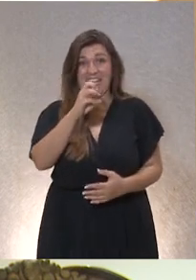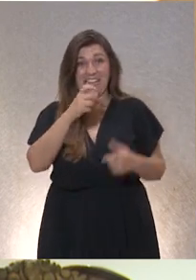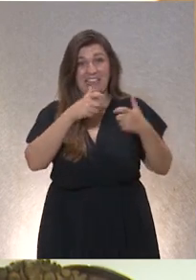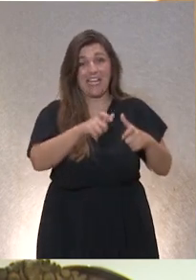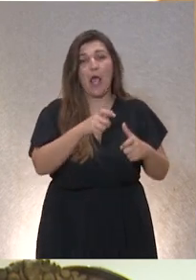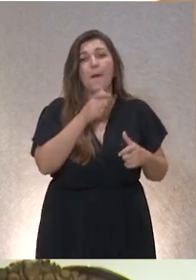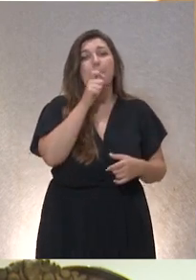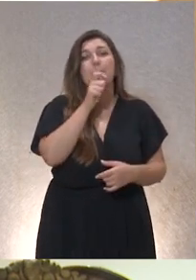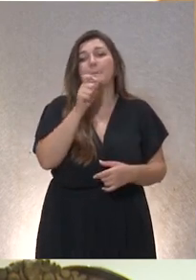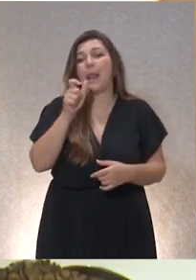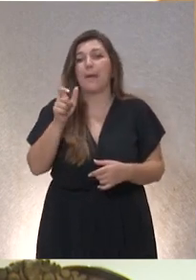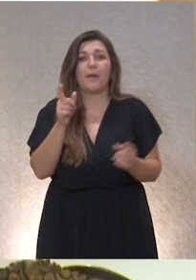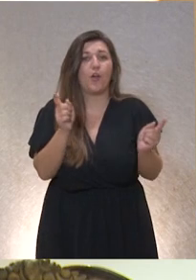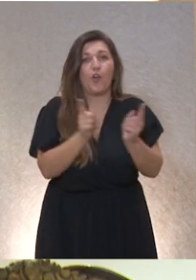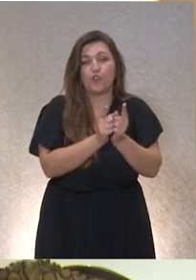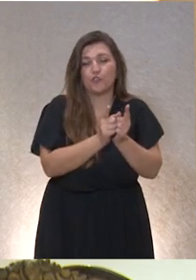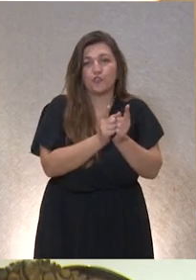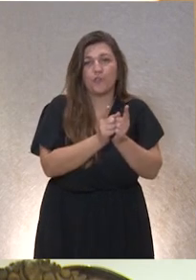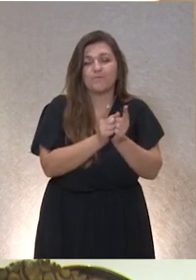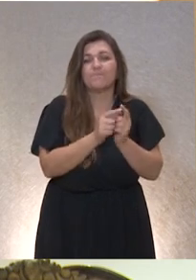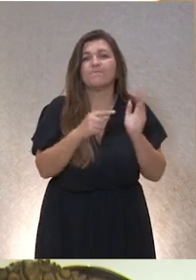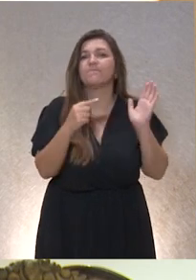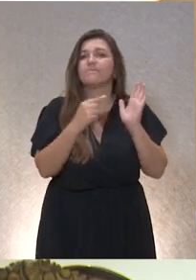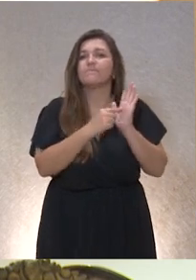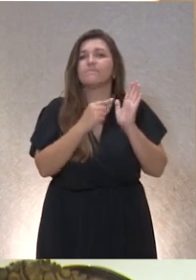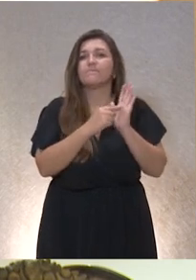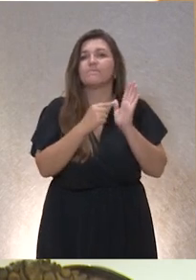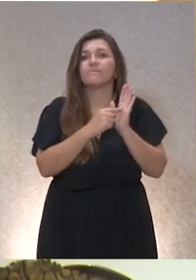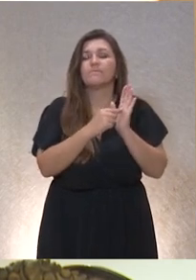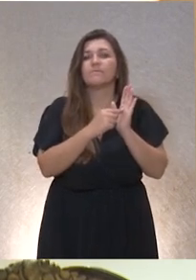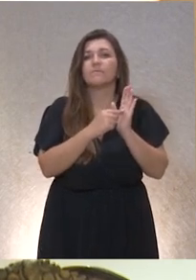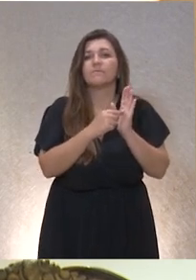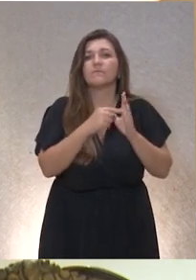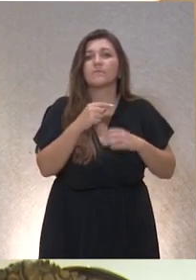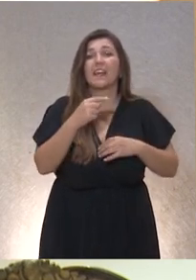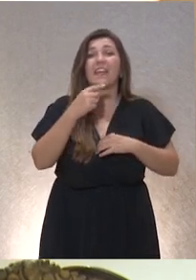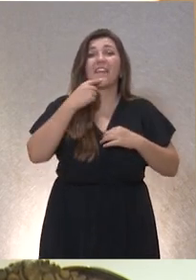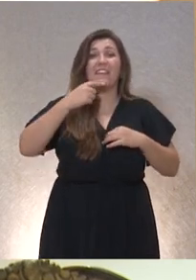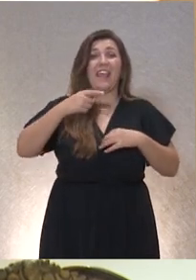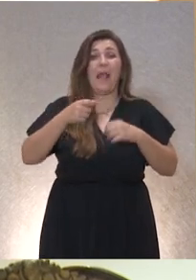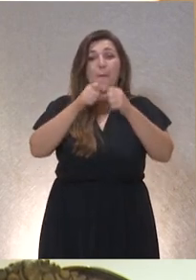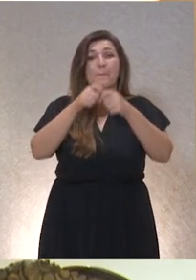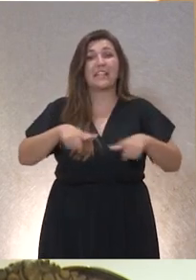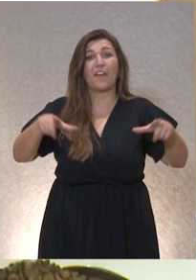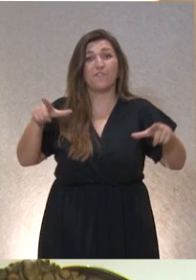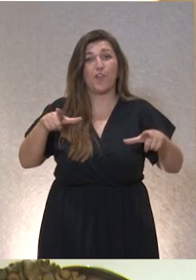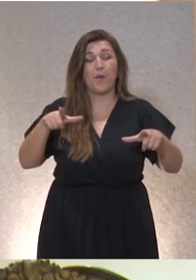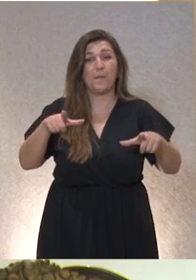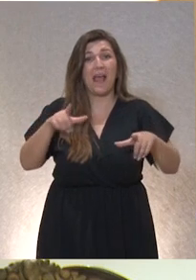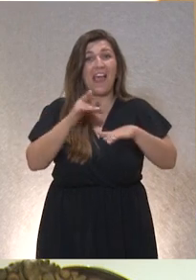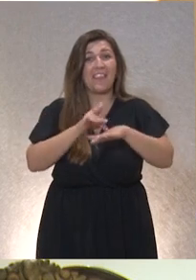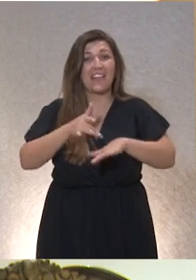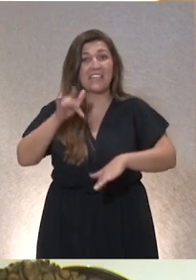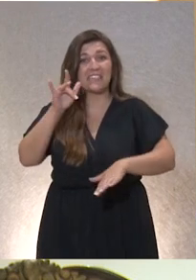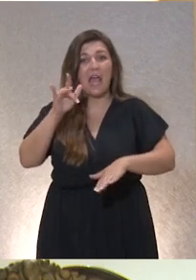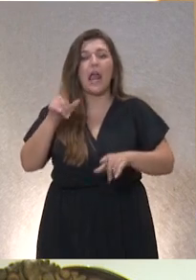pocas palabras consagró la inmunidad de las plataformas digitales que les exime de cualquier